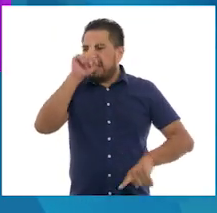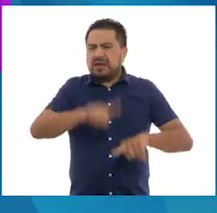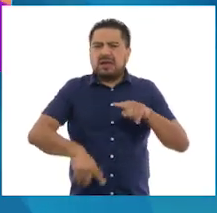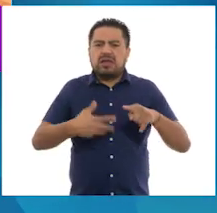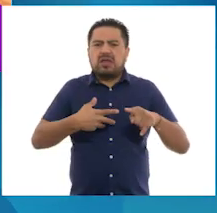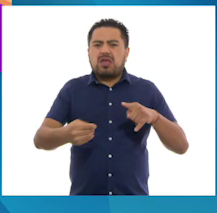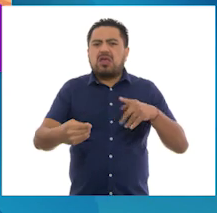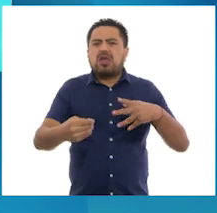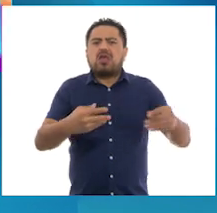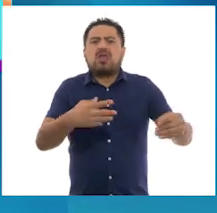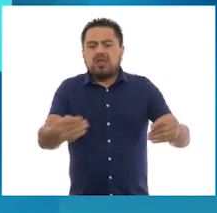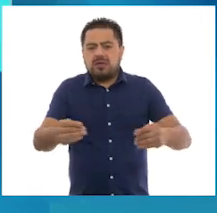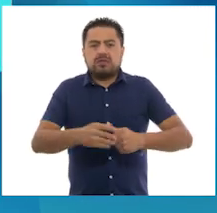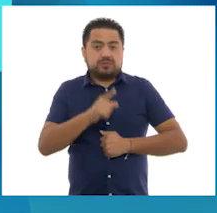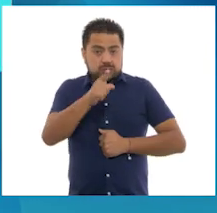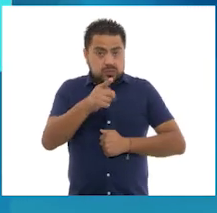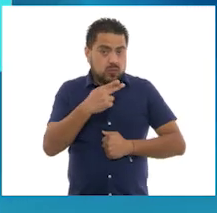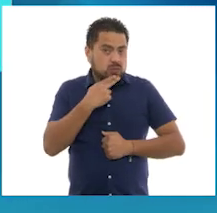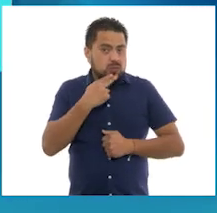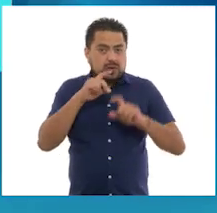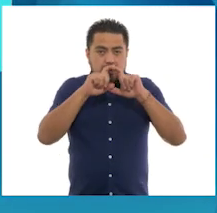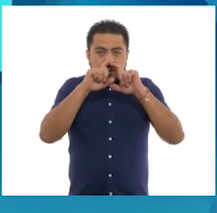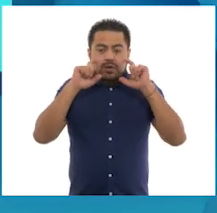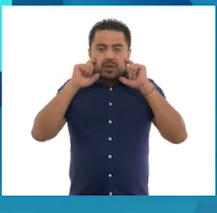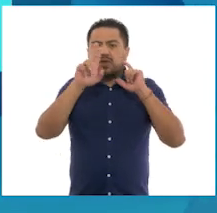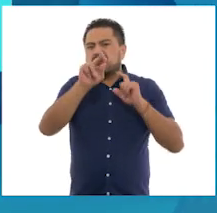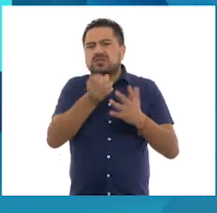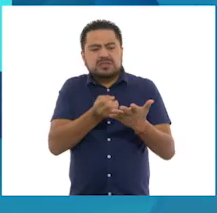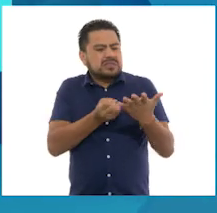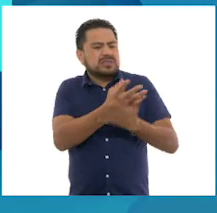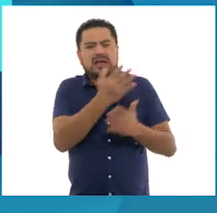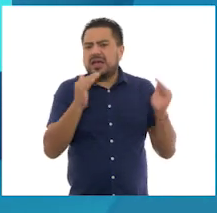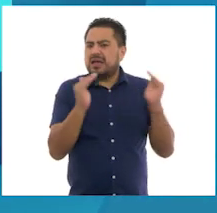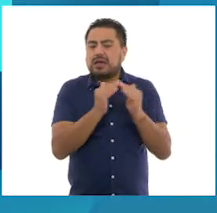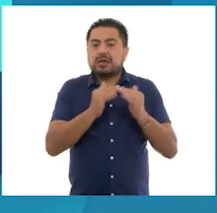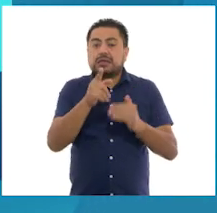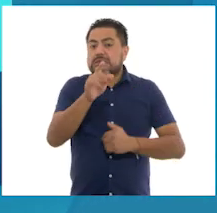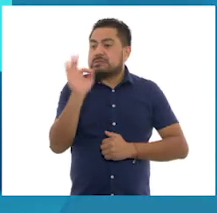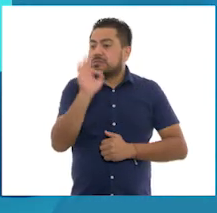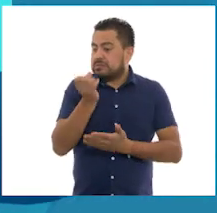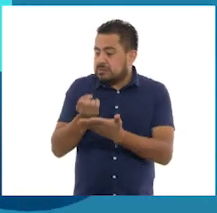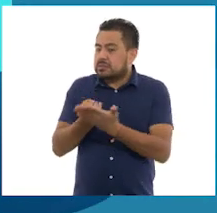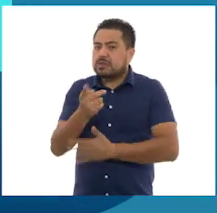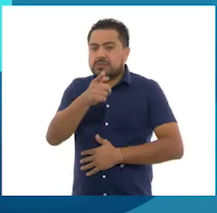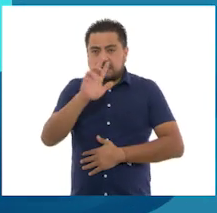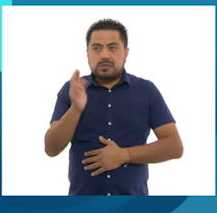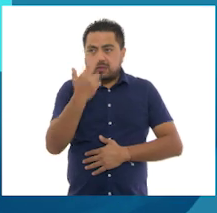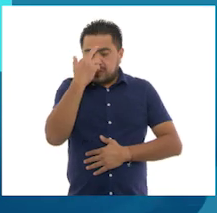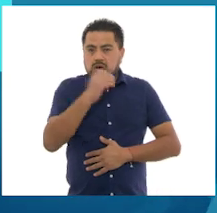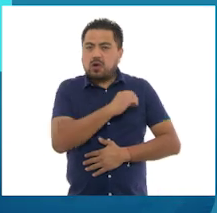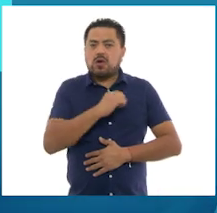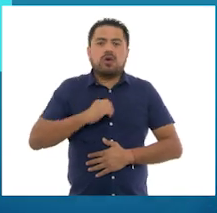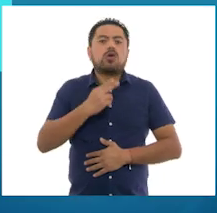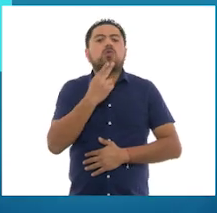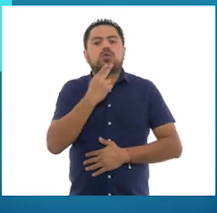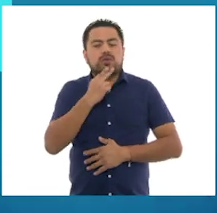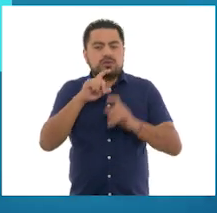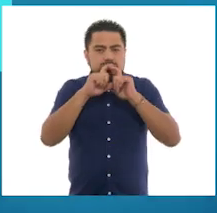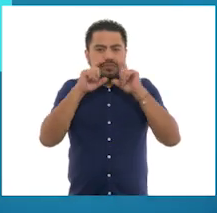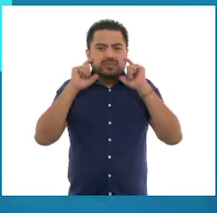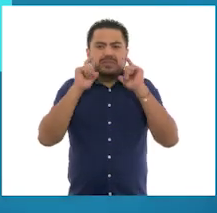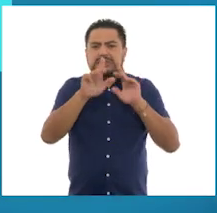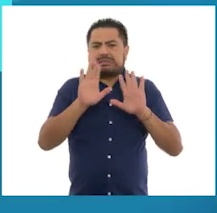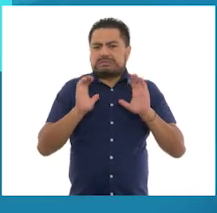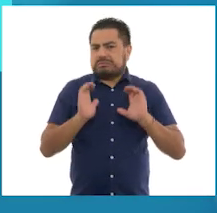contagiarnos. Utiliza cubrebocas. No salgas de casa. Si tienes que hacerlo, recuerda que es obligatorio utilizarlo. Mantén